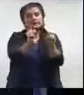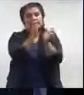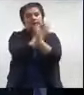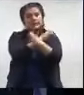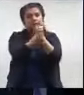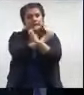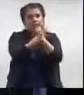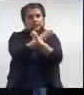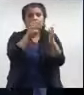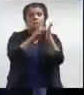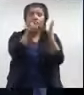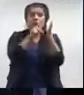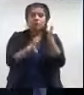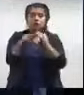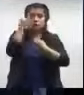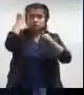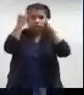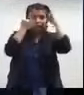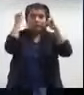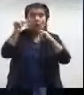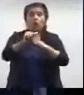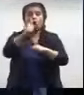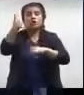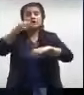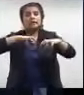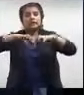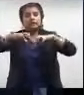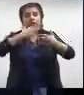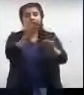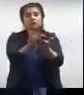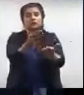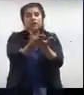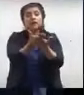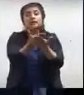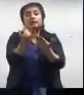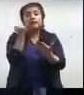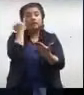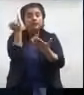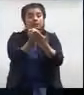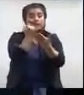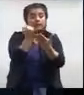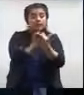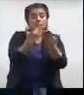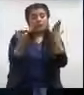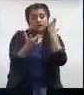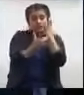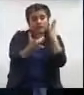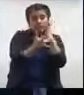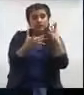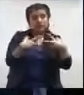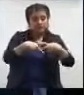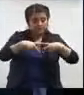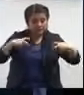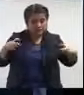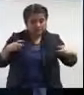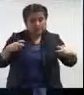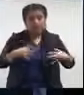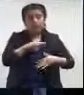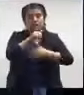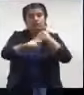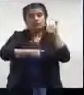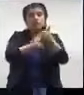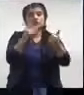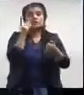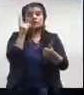estrategias, programas, proyectos y demás actividades requeridas en la investigación criminal técnica y científica de las subdirecciones